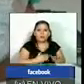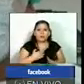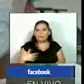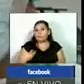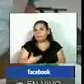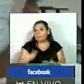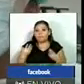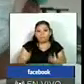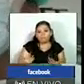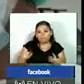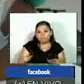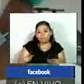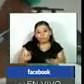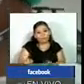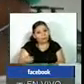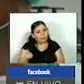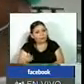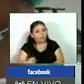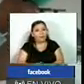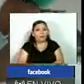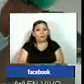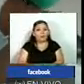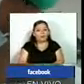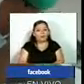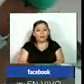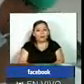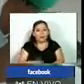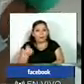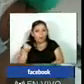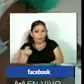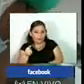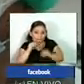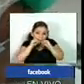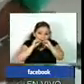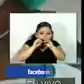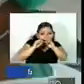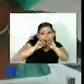que muy pronto la pandemia finalice.